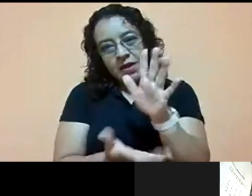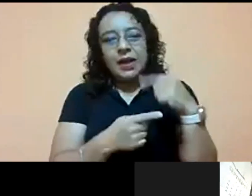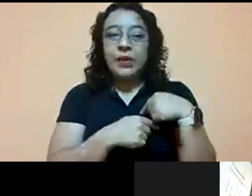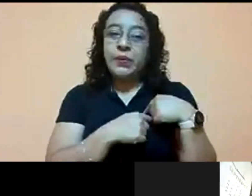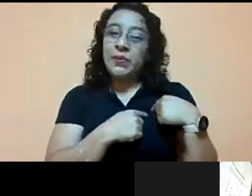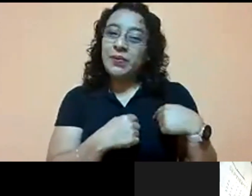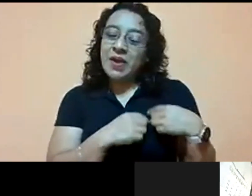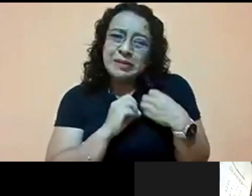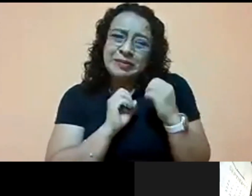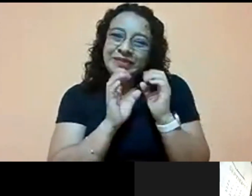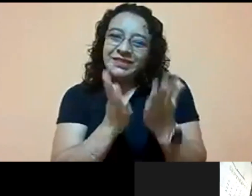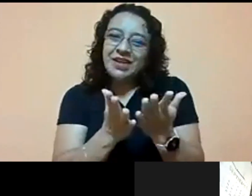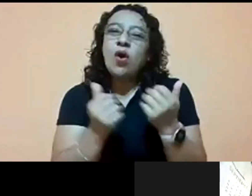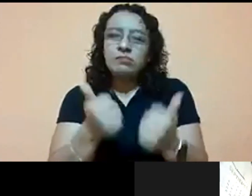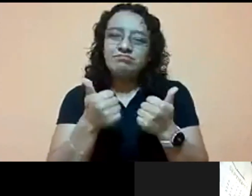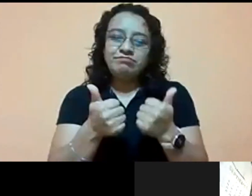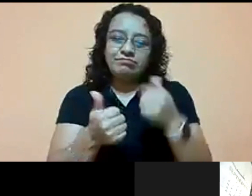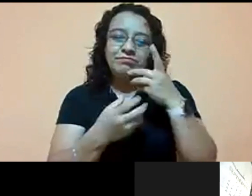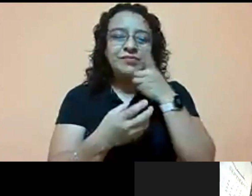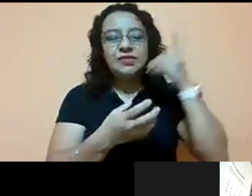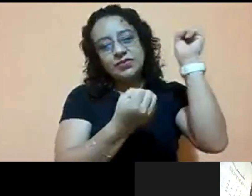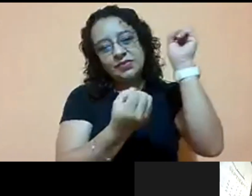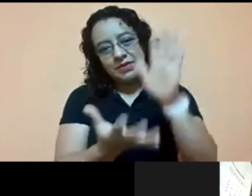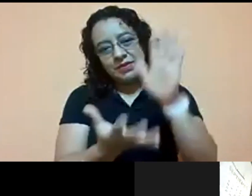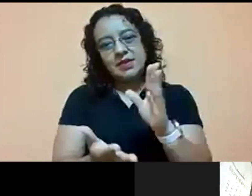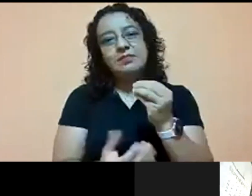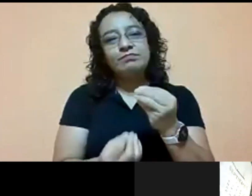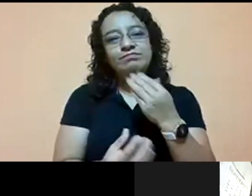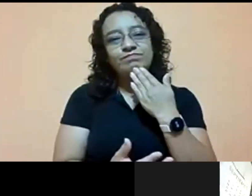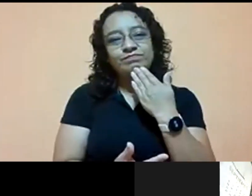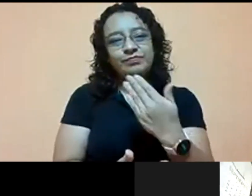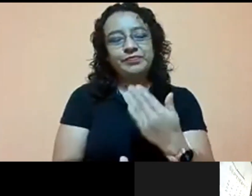todo lo que hacen por estos niños. Muchas gracias.